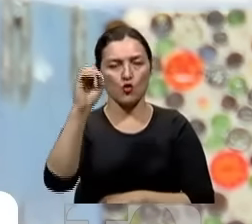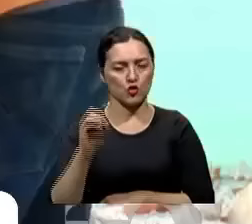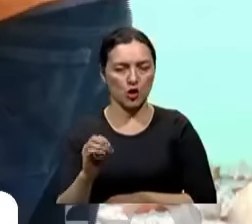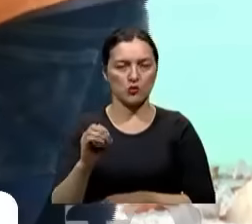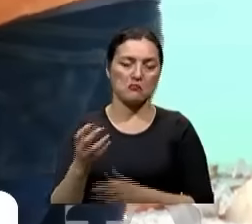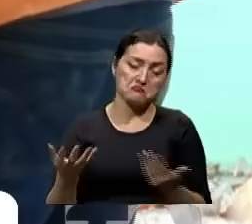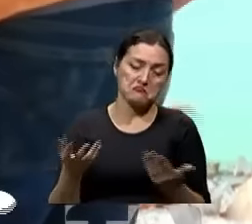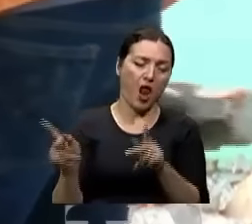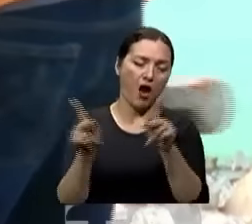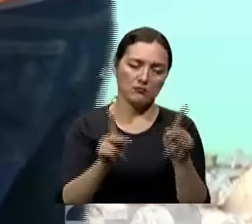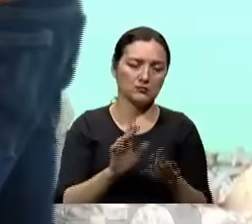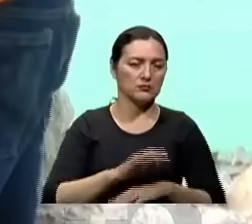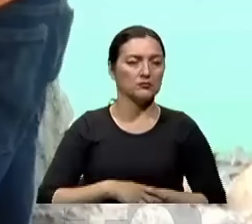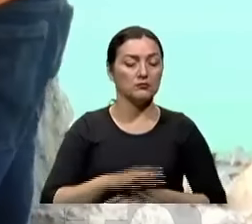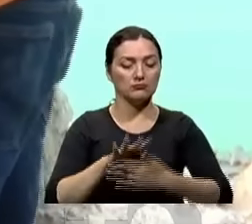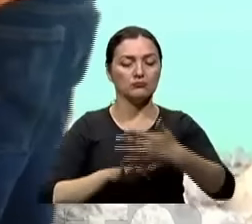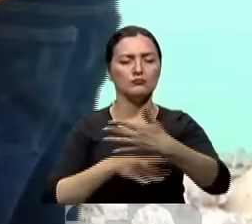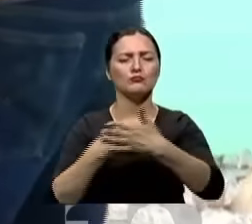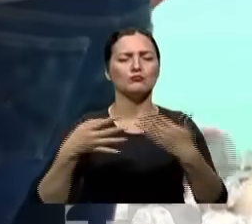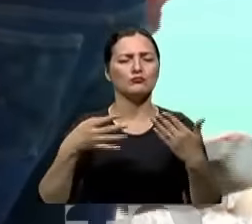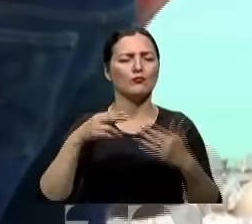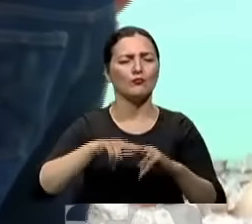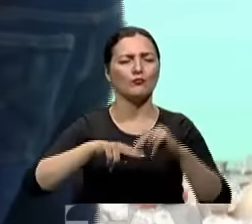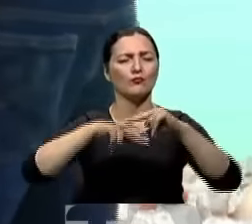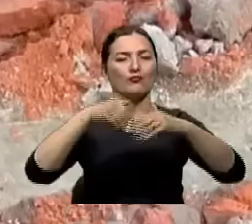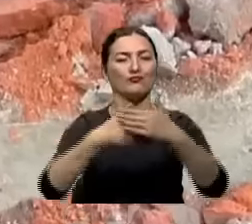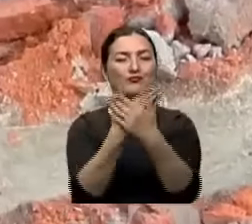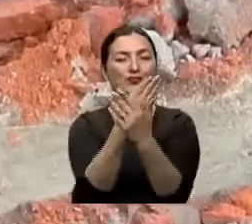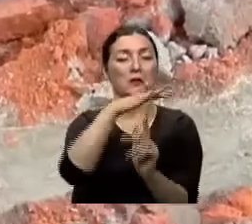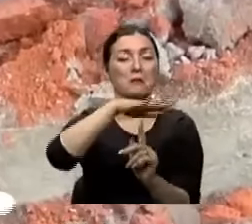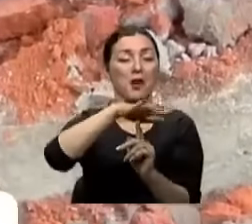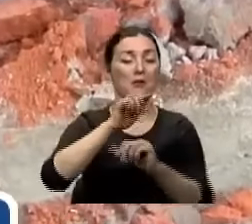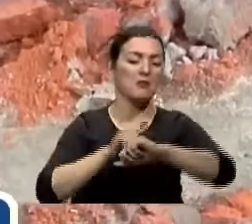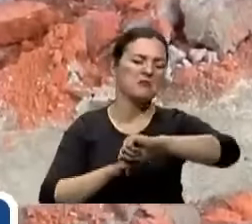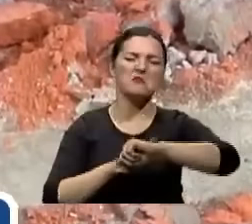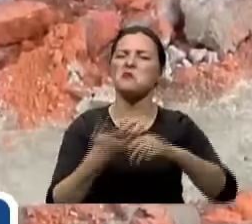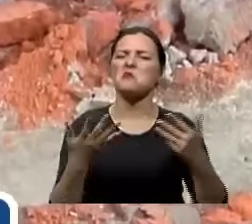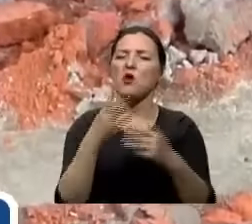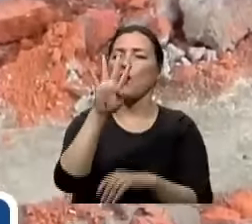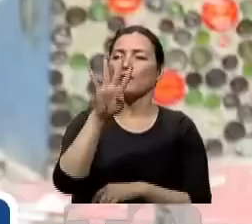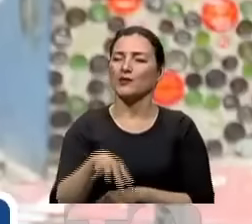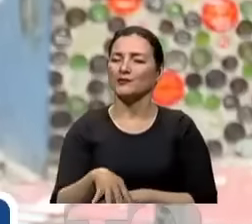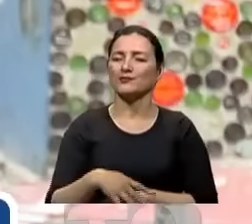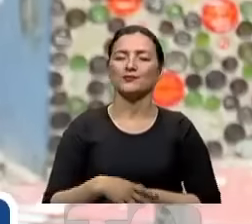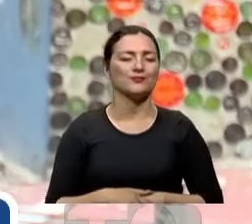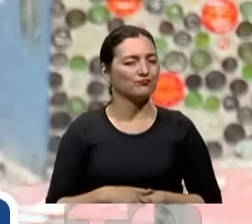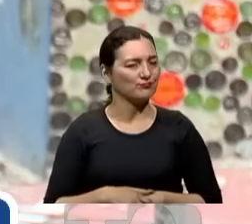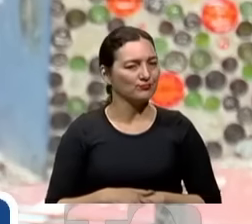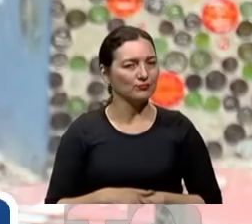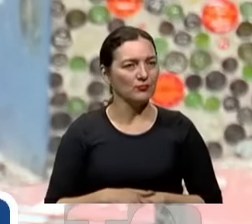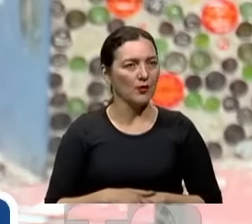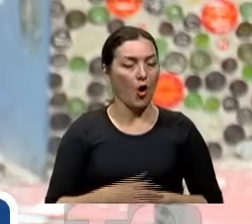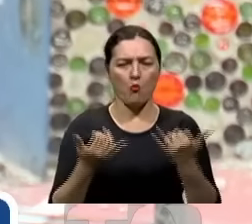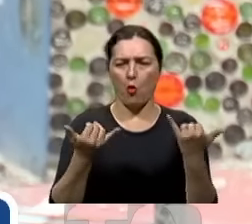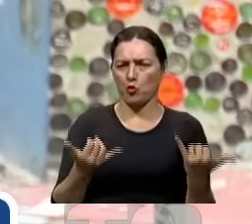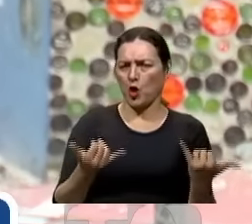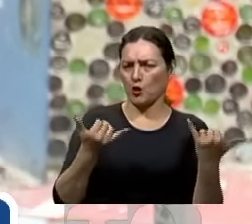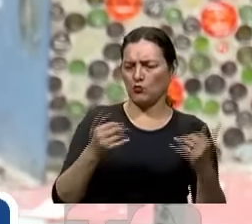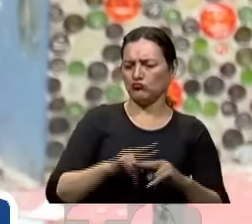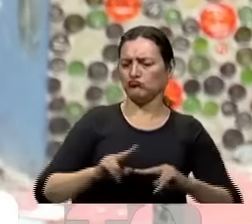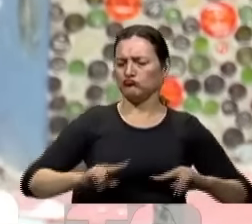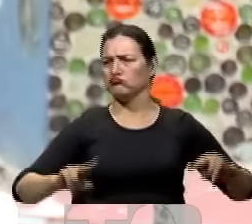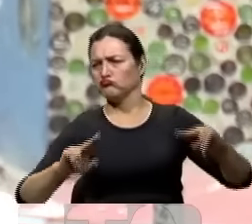programado. De acuerdo al cronograma, la construcción de un nuevo bulevar tomará aproximadamente 4 meses. Un moderno bulevar con